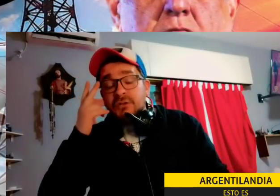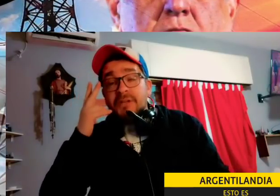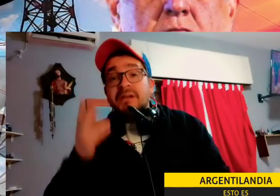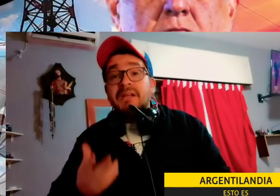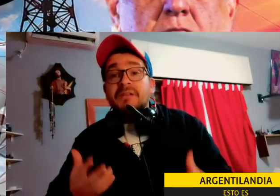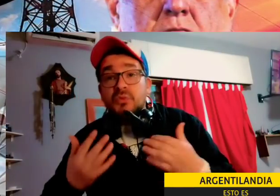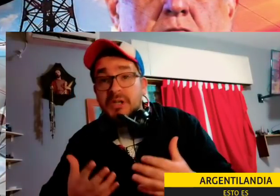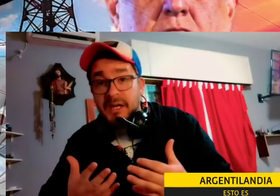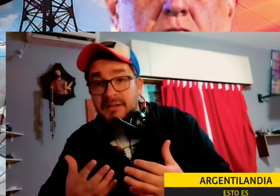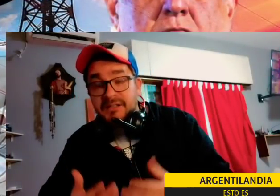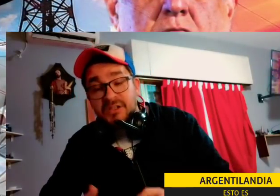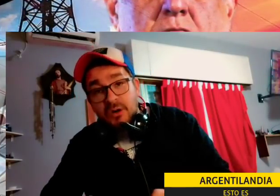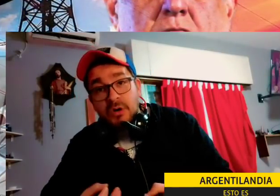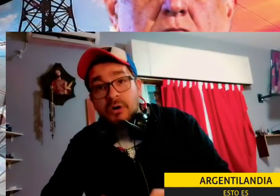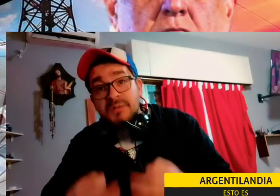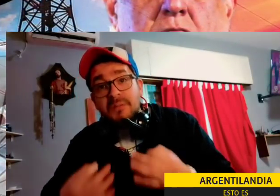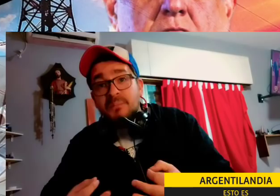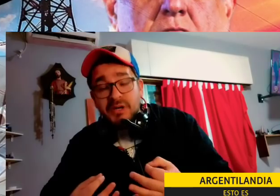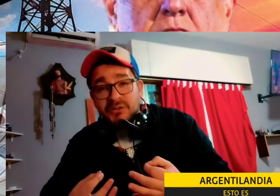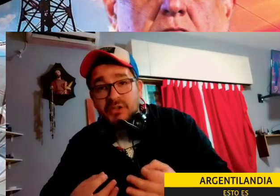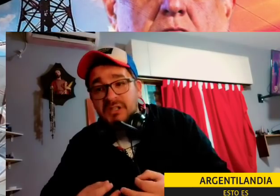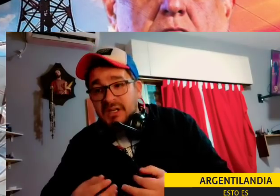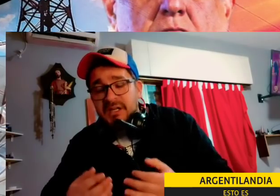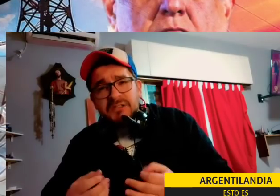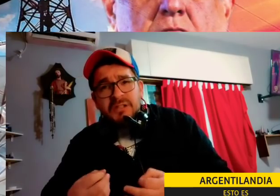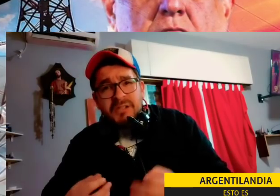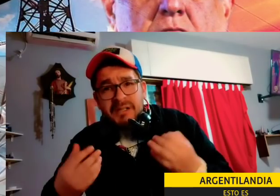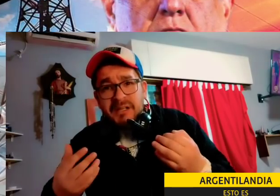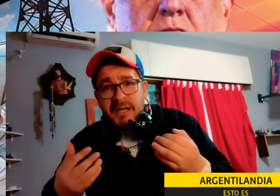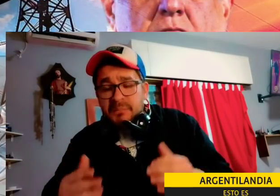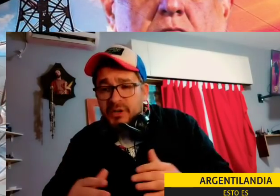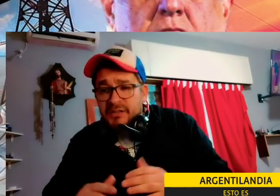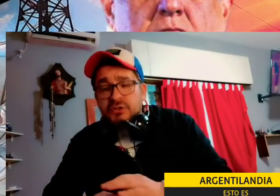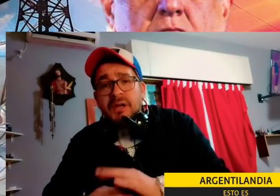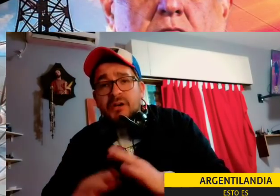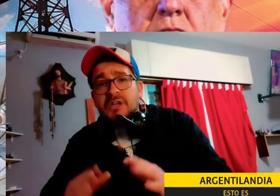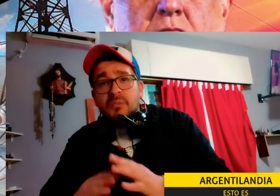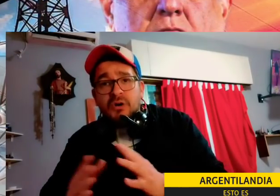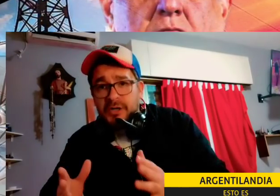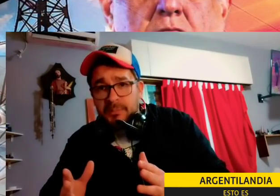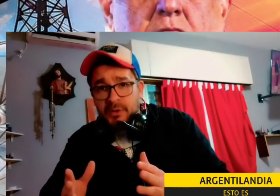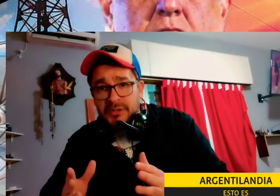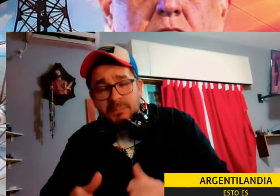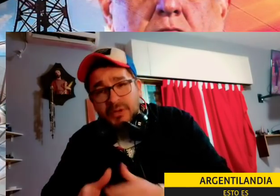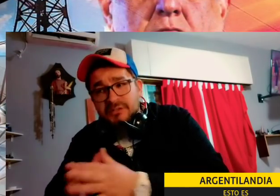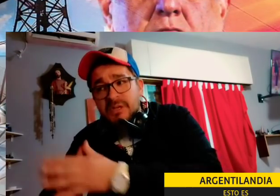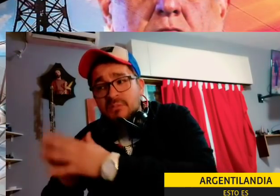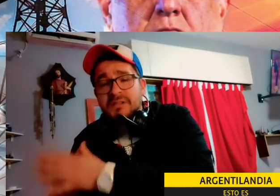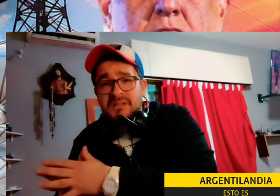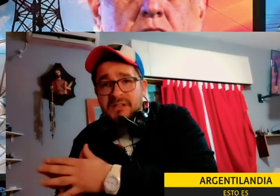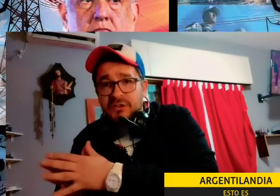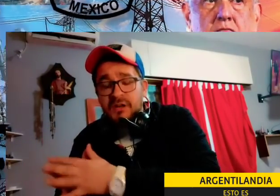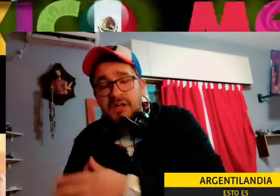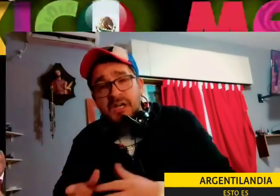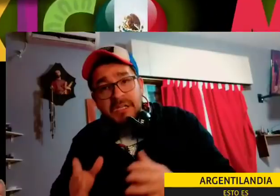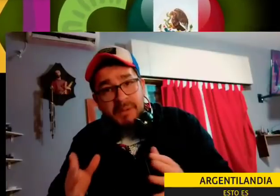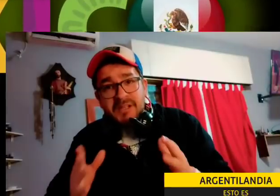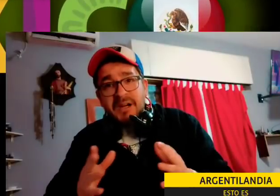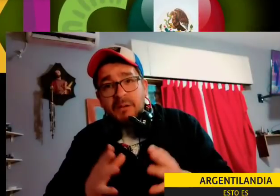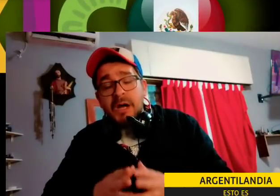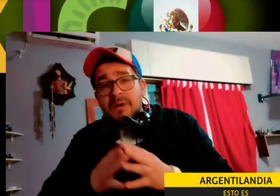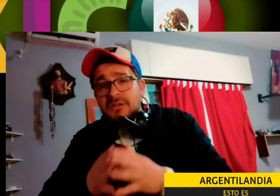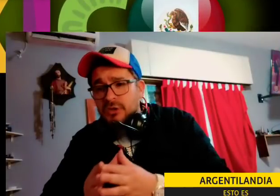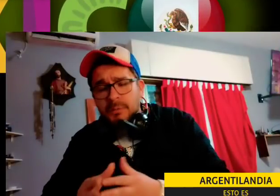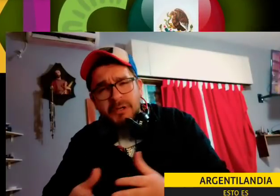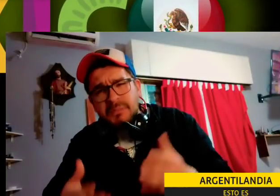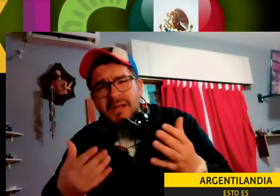Obrador. Él tiene una tranquilidad muy grande, tiene los huevos bien puestos y tiene una tranquilidad porque hizo todas las cosas como corresponde. Por eso mismo hace eso. Y